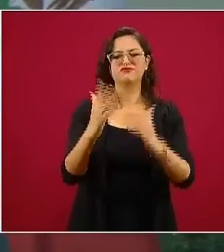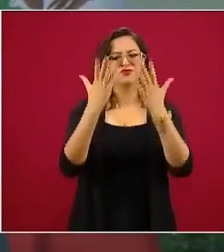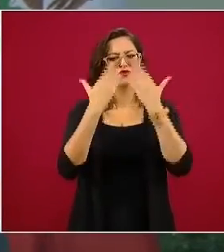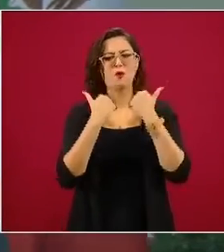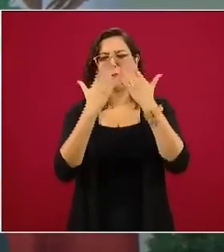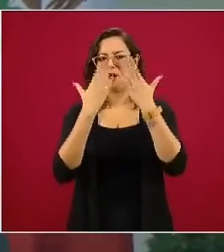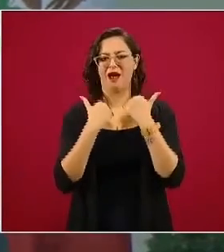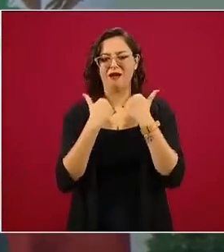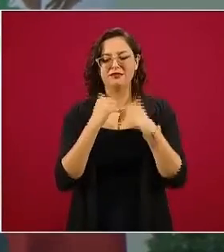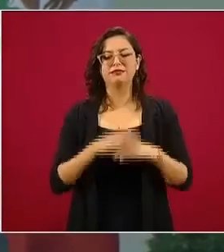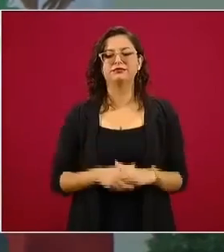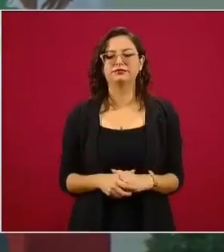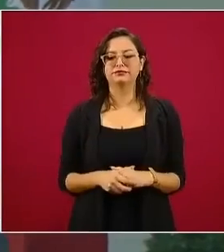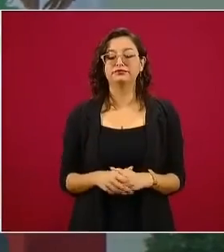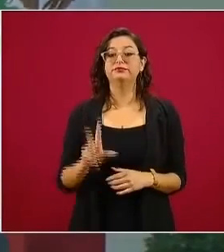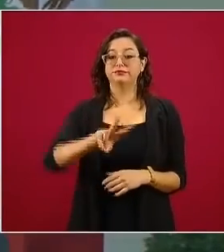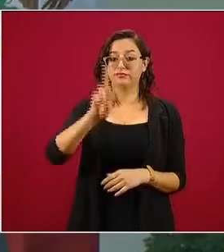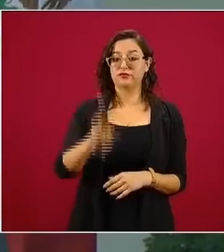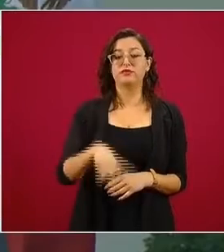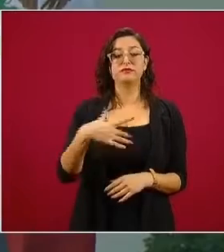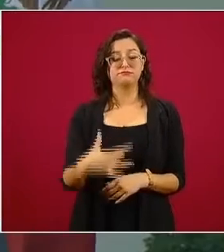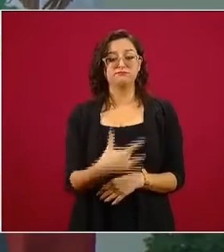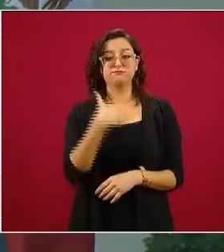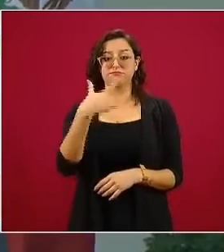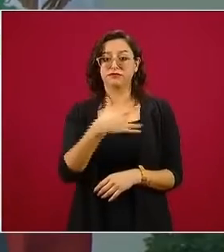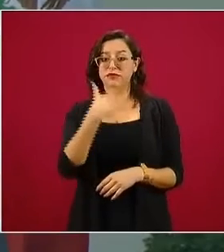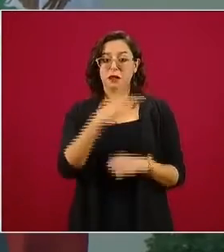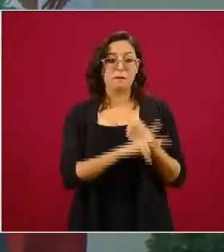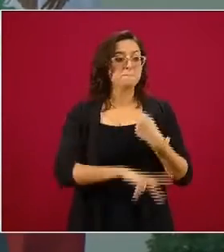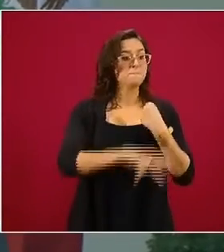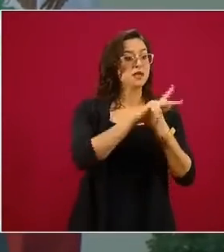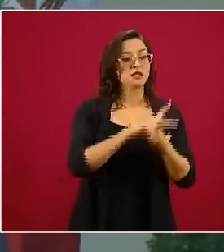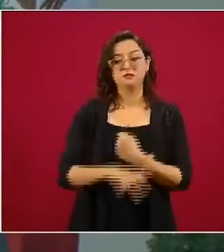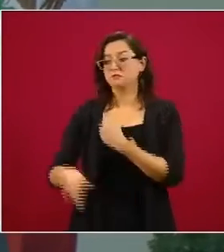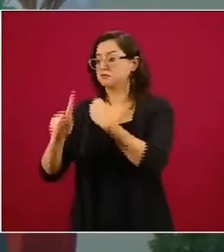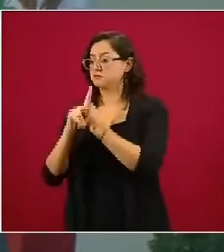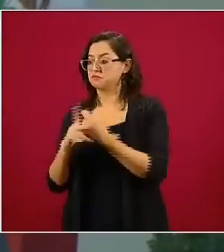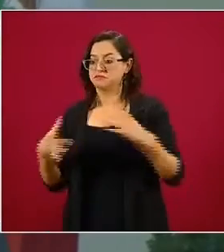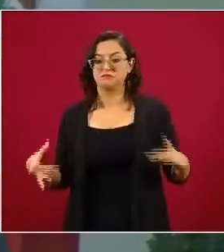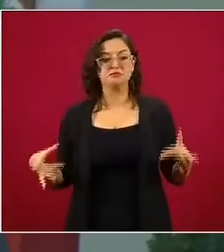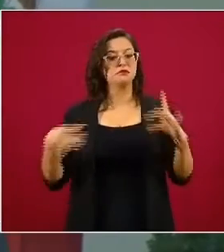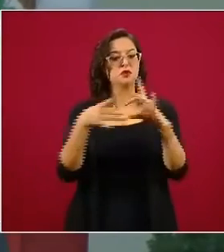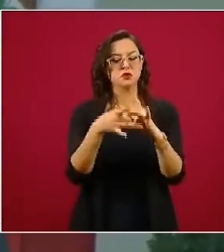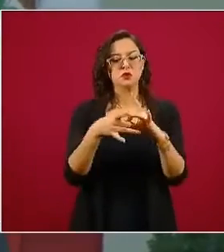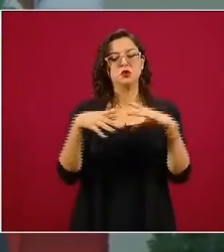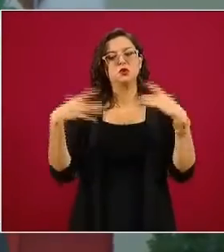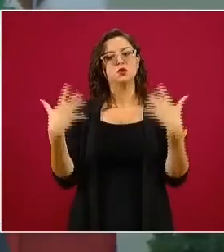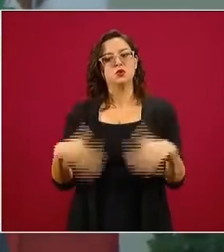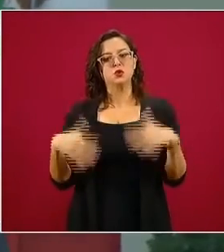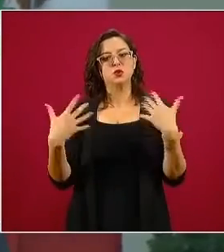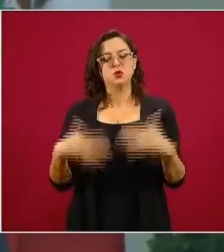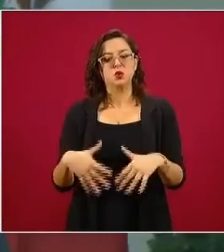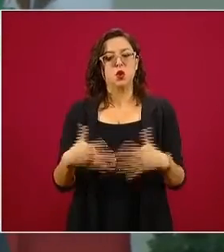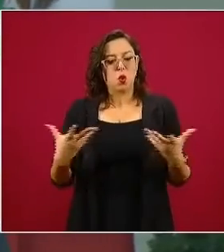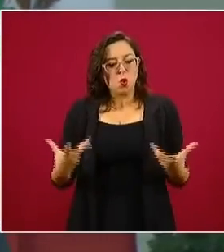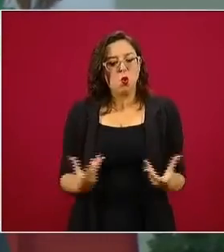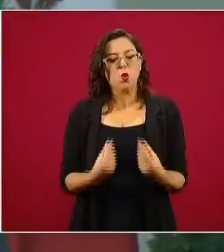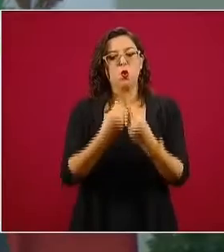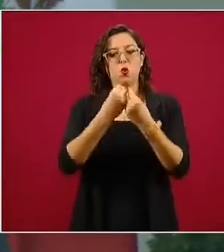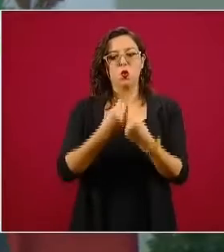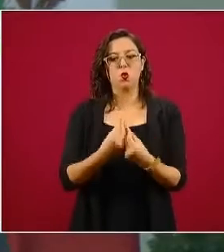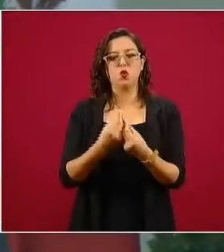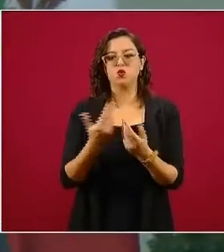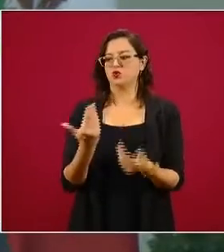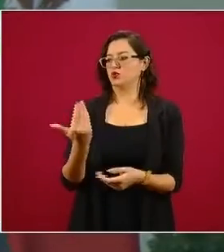Es una gran situación para ambos países. Hoy celebramos la histórica victoria que logramos juntos hace